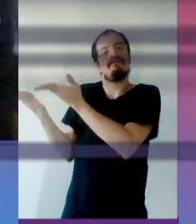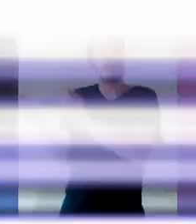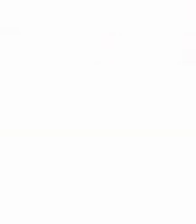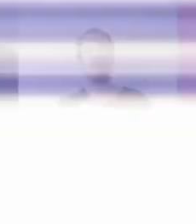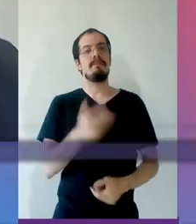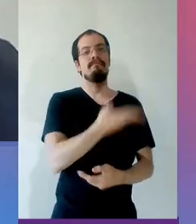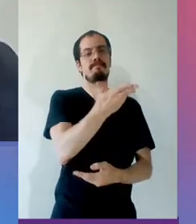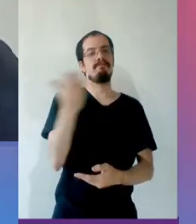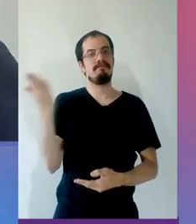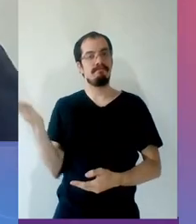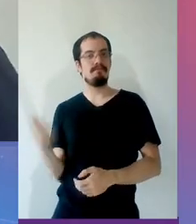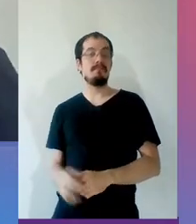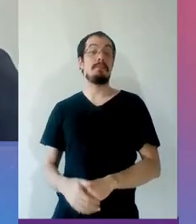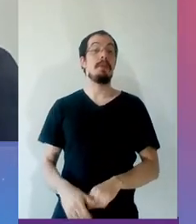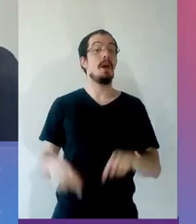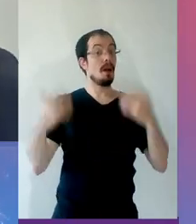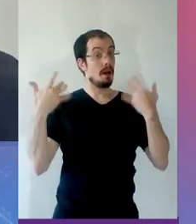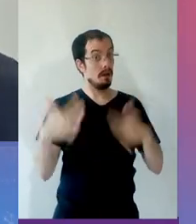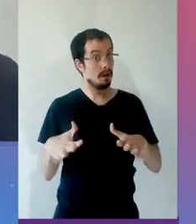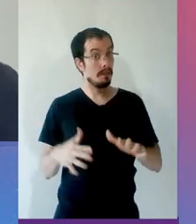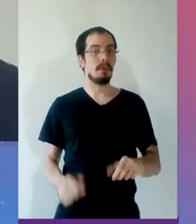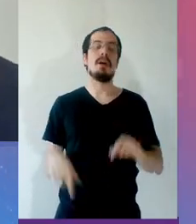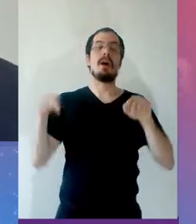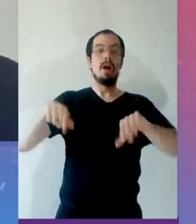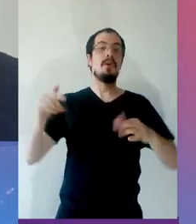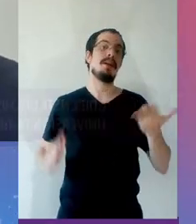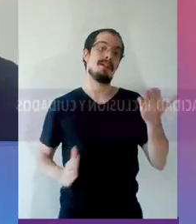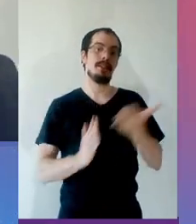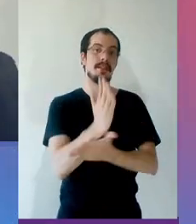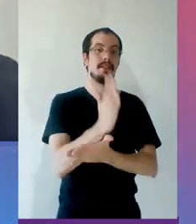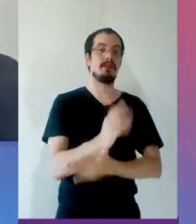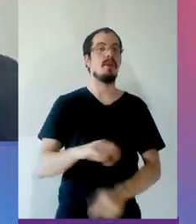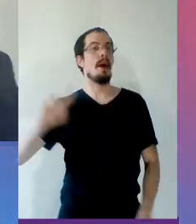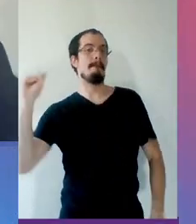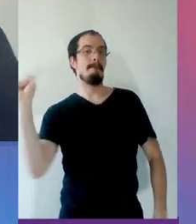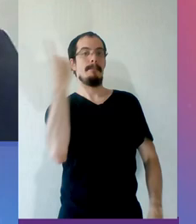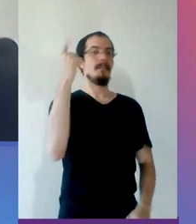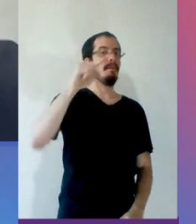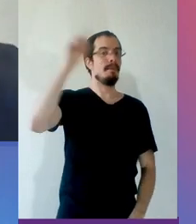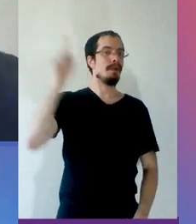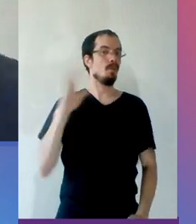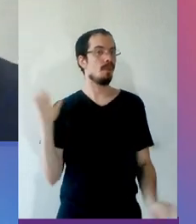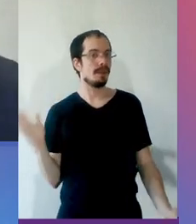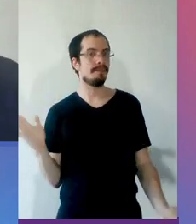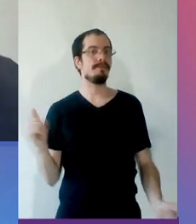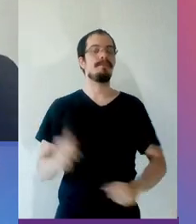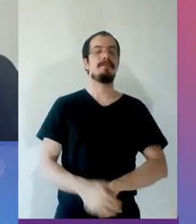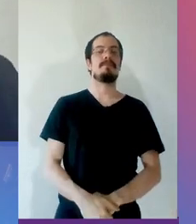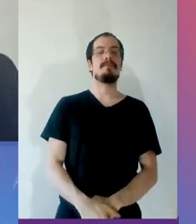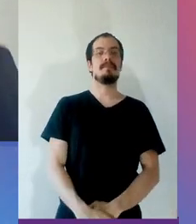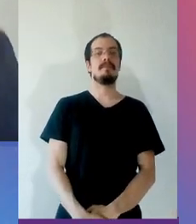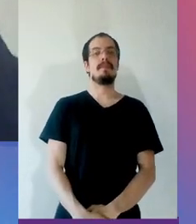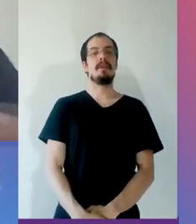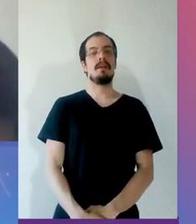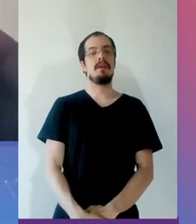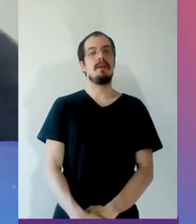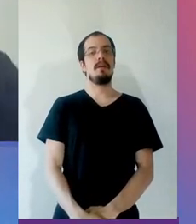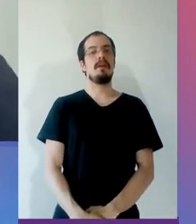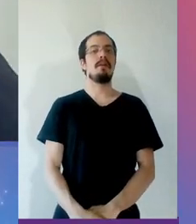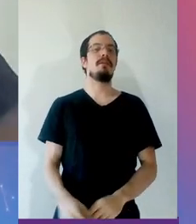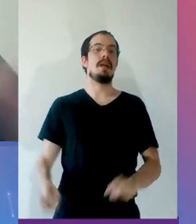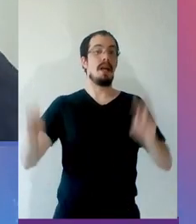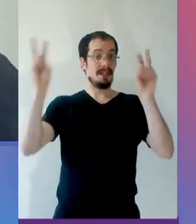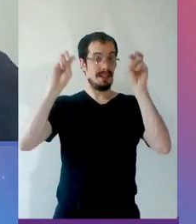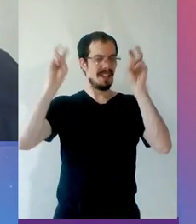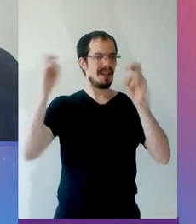panelistas. Entonces vamos a dar inicio de la primera pregunta, la cual trata de mirar